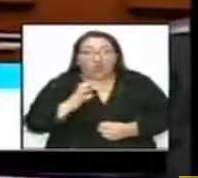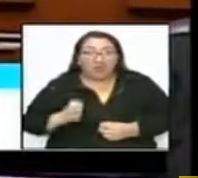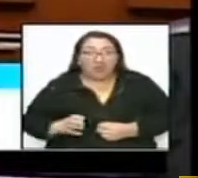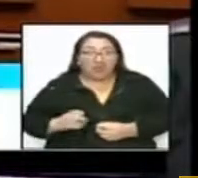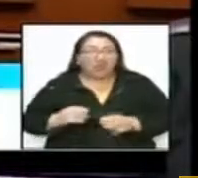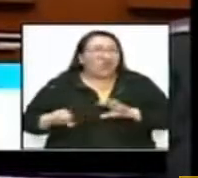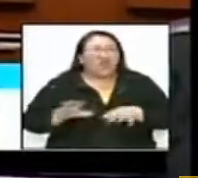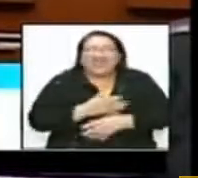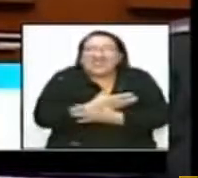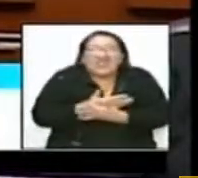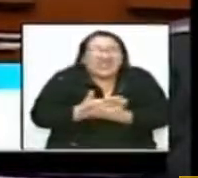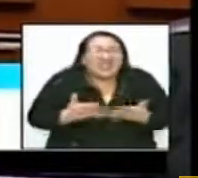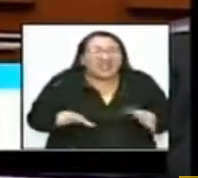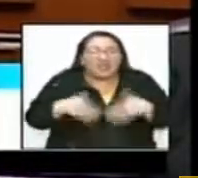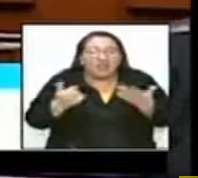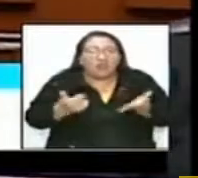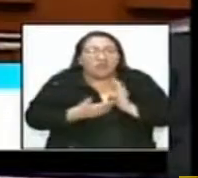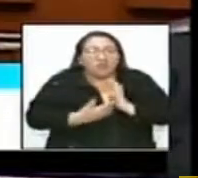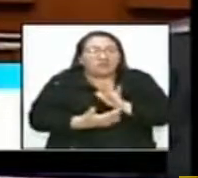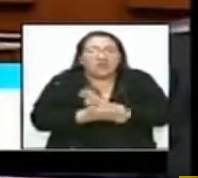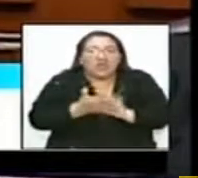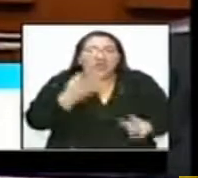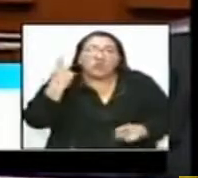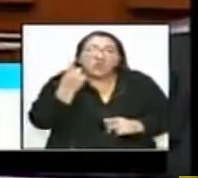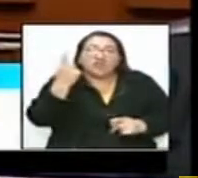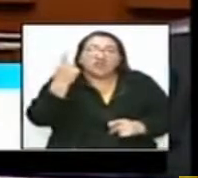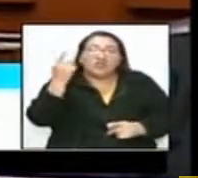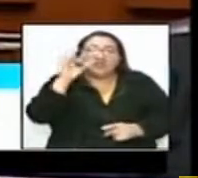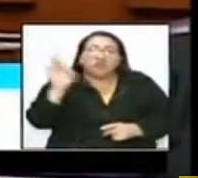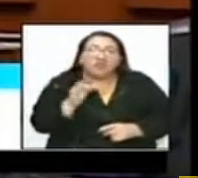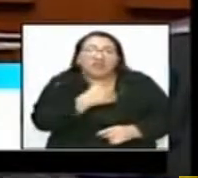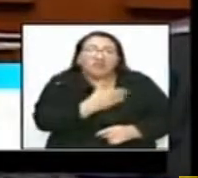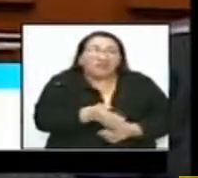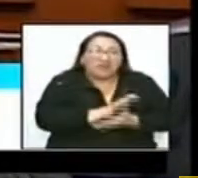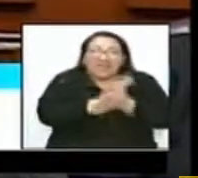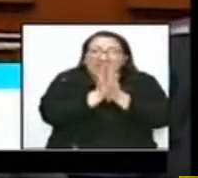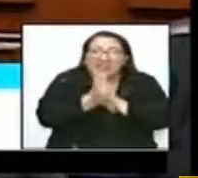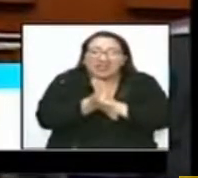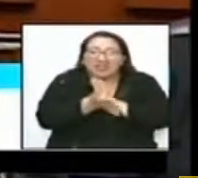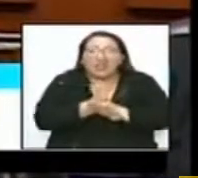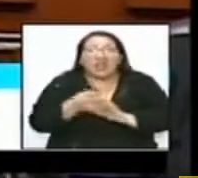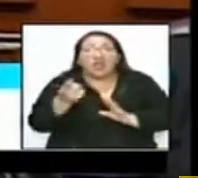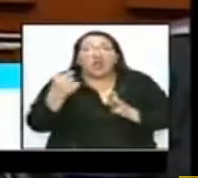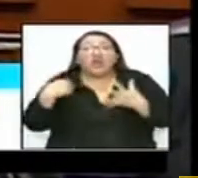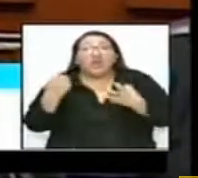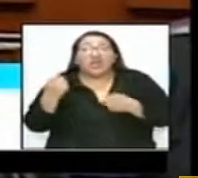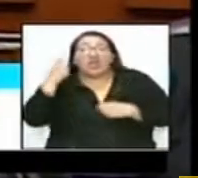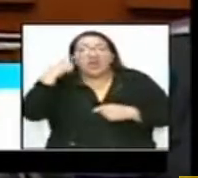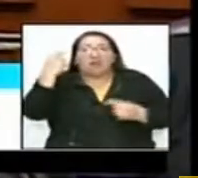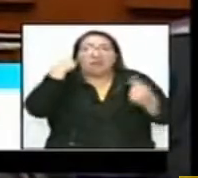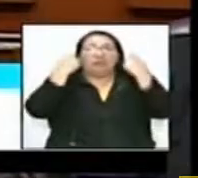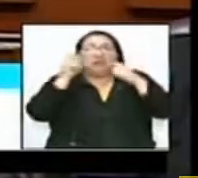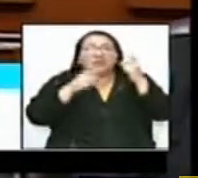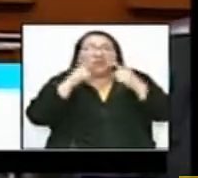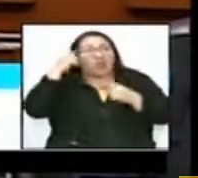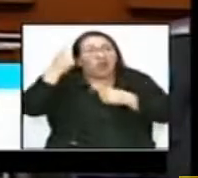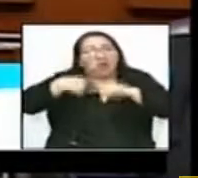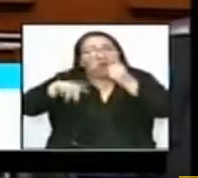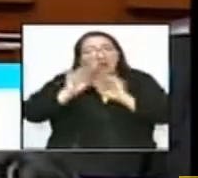e incapaz que no puede lucir una sola cifra favorable pretende distraer a la población